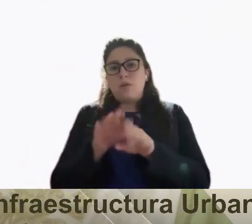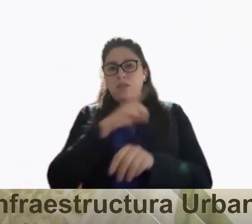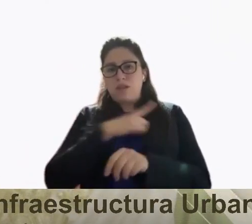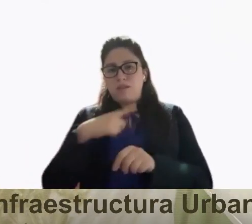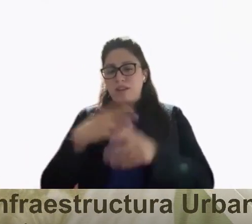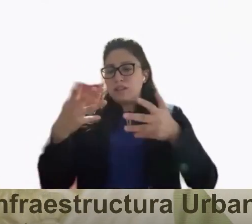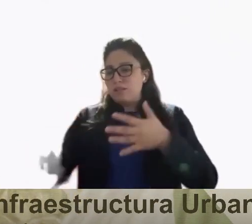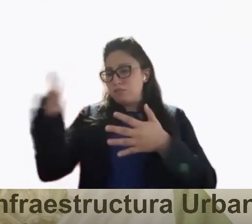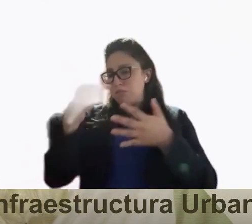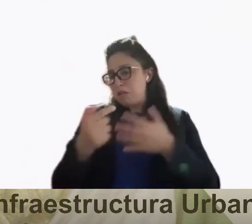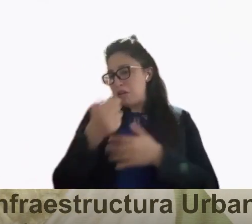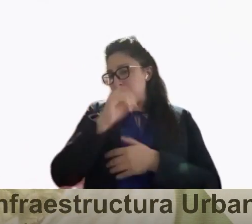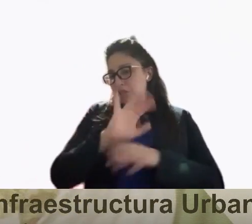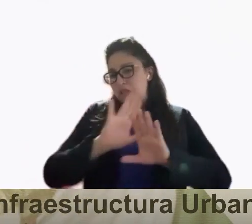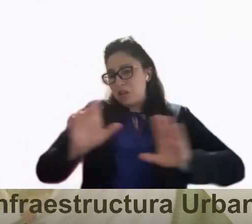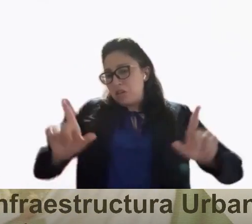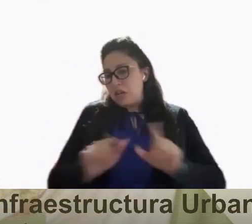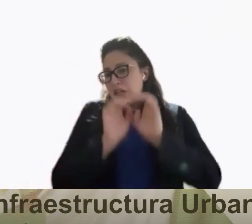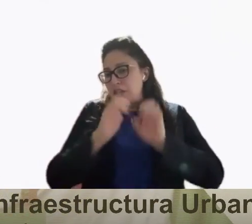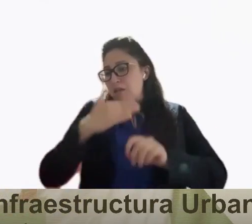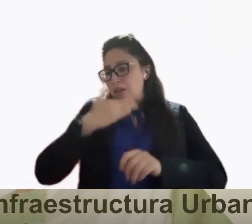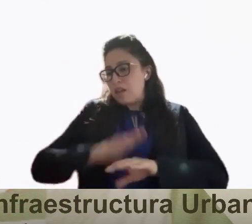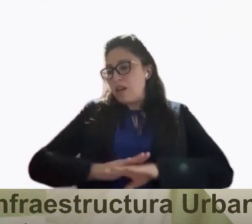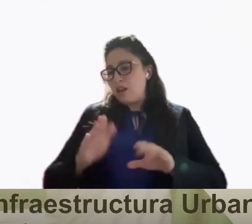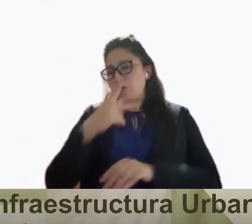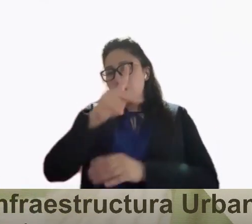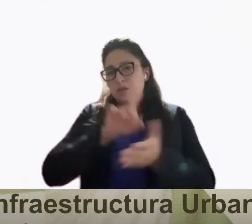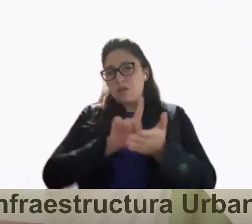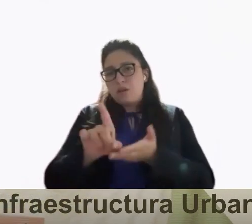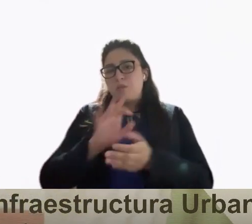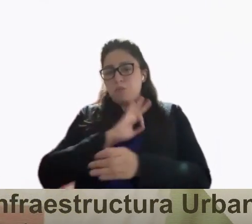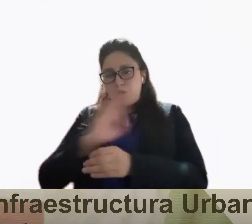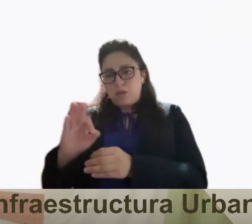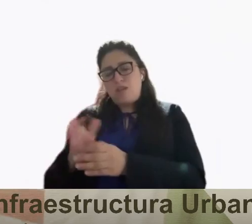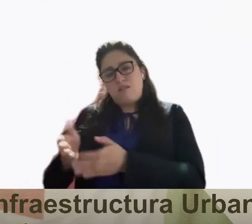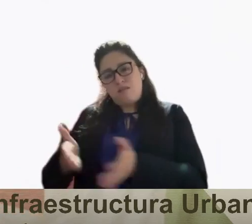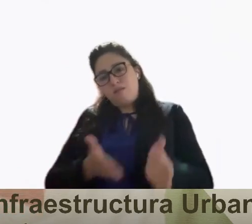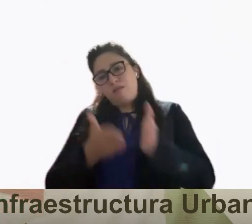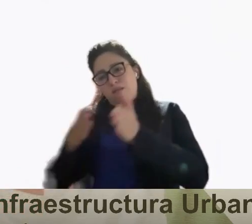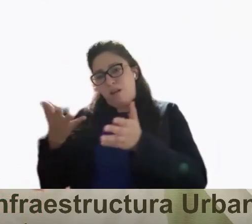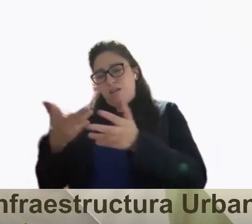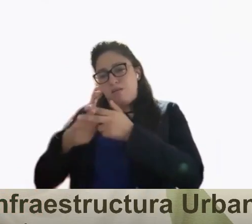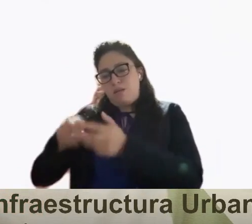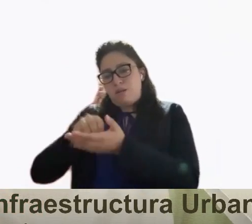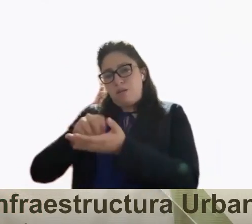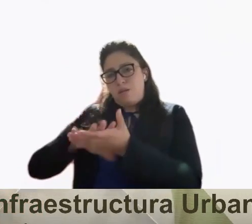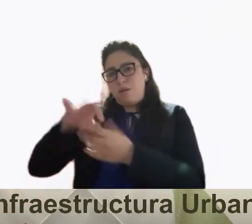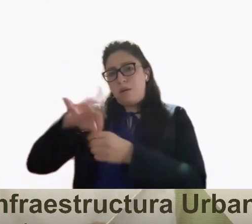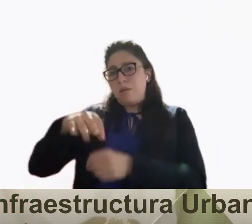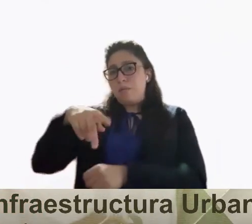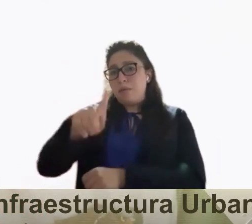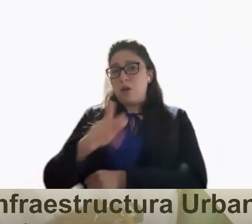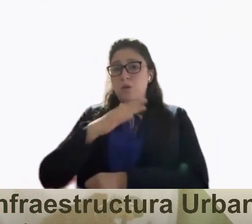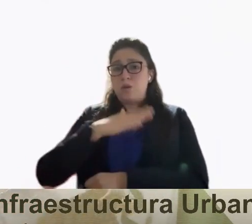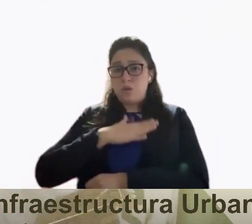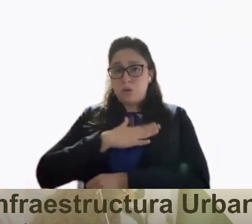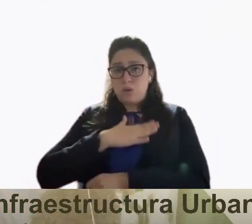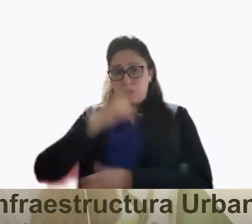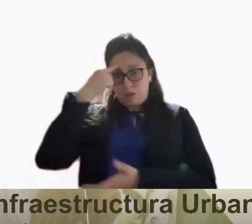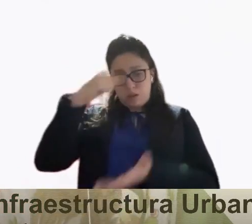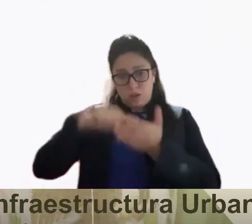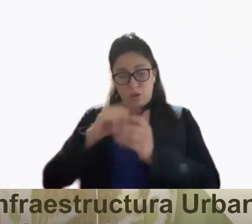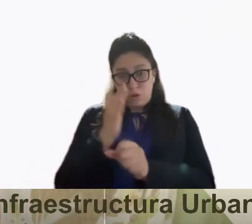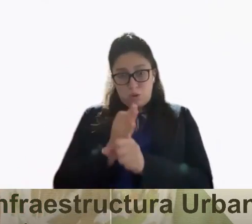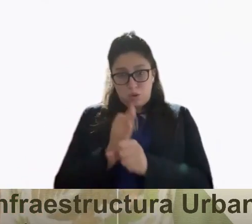derecho. Si gusta, pasamos a la votación, pero sí creo que en esta sesión,